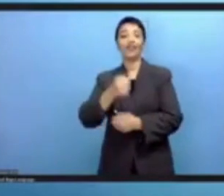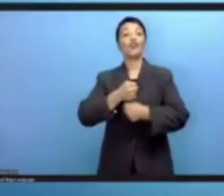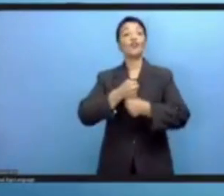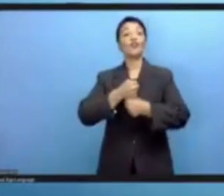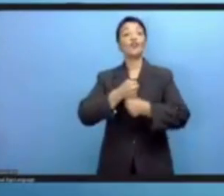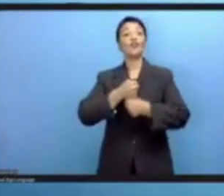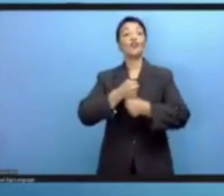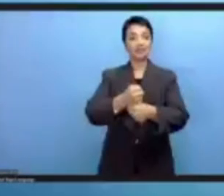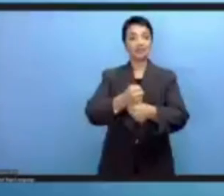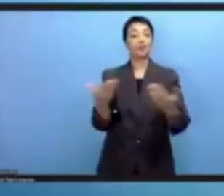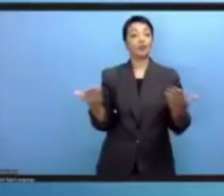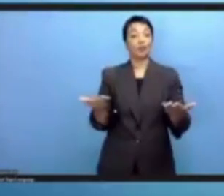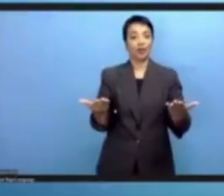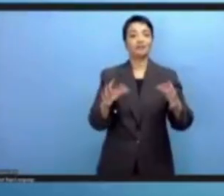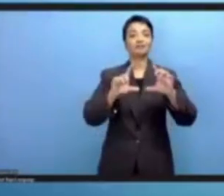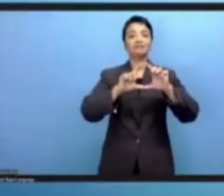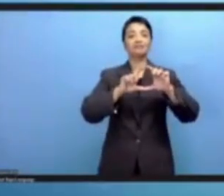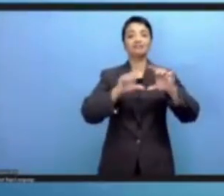bien